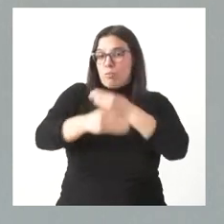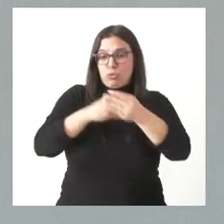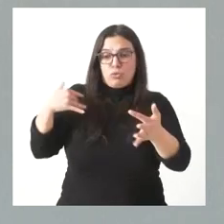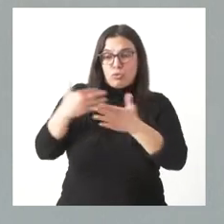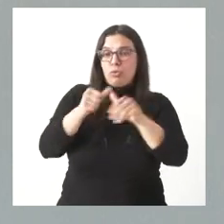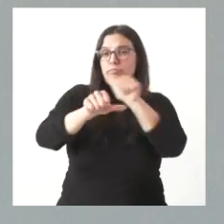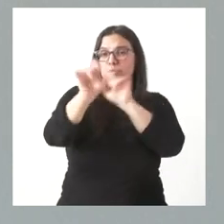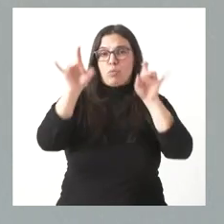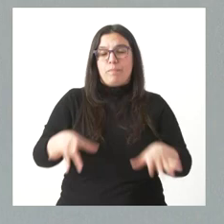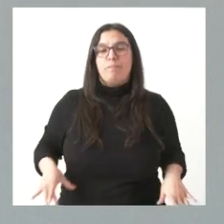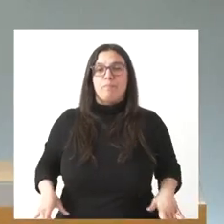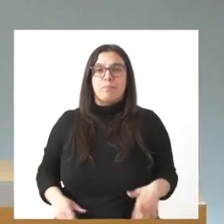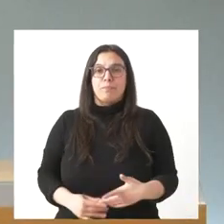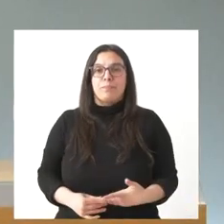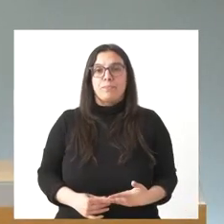lo que queremos seguir haciendo en el futuro.